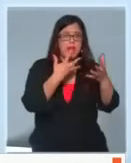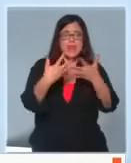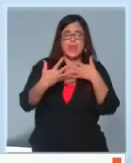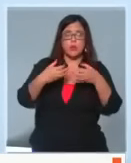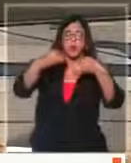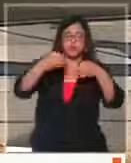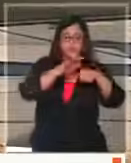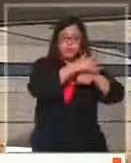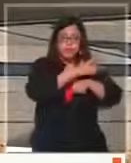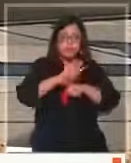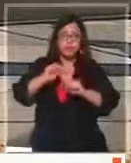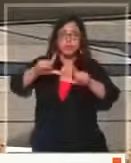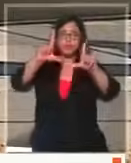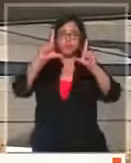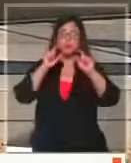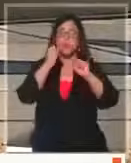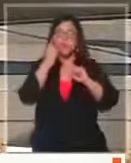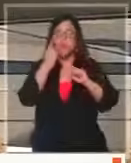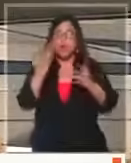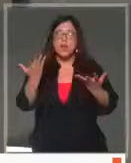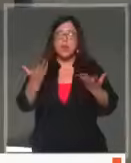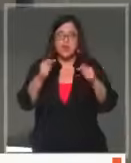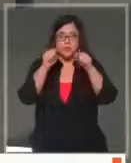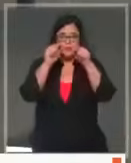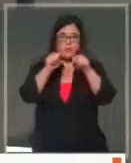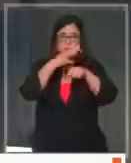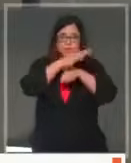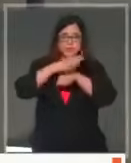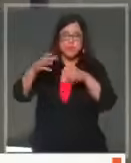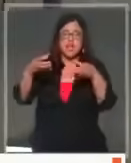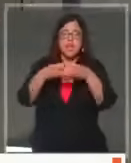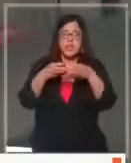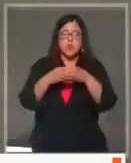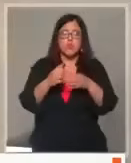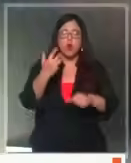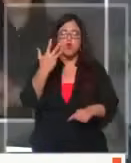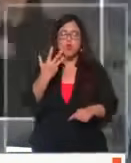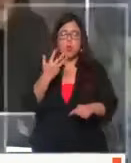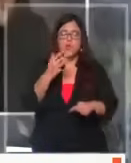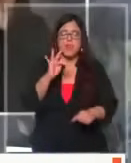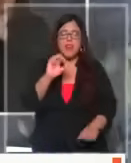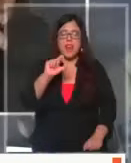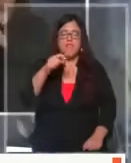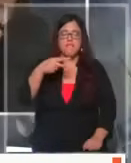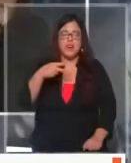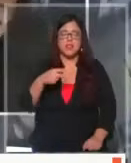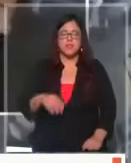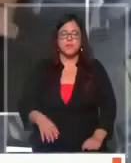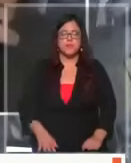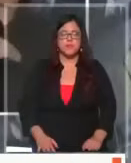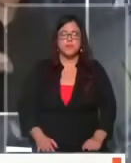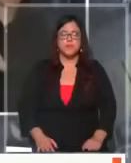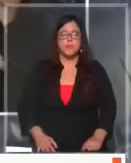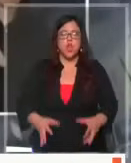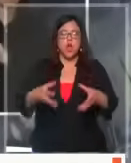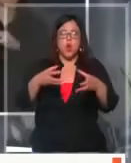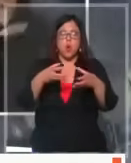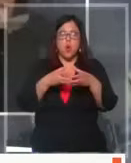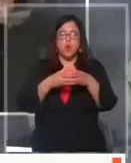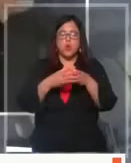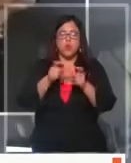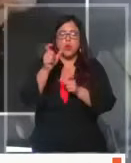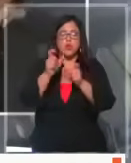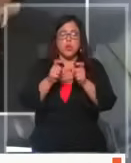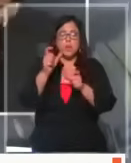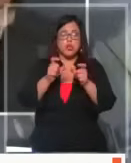el protagonista es este, Black Hawk del grupo de aviación número 9 de la FACH. Una compañía de comandos de aviación y paracaidistas